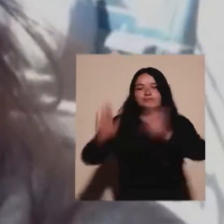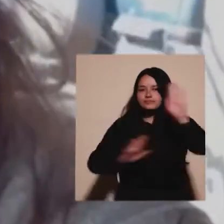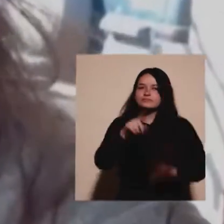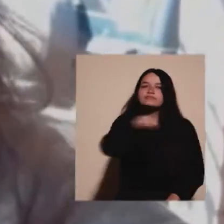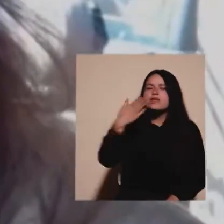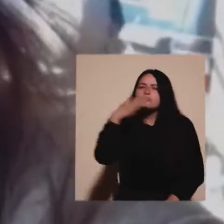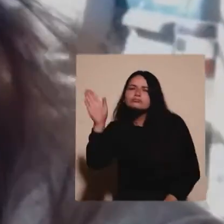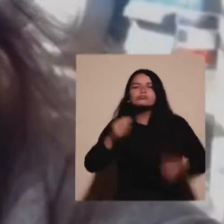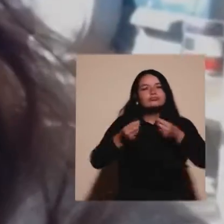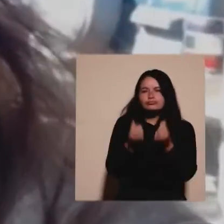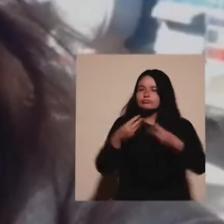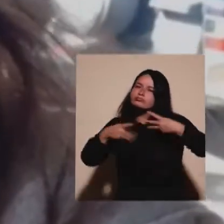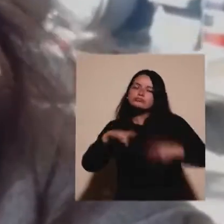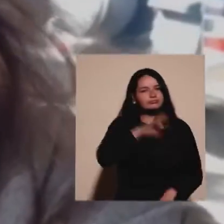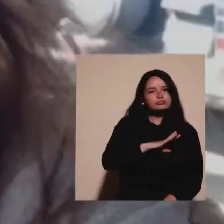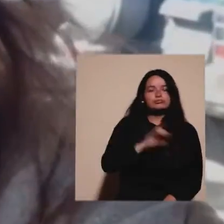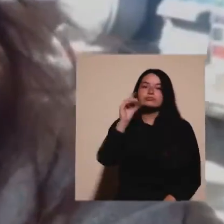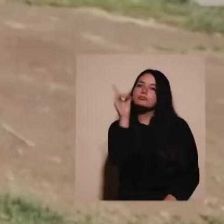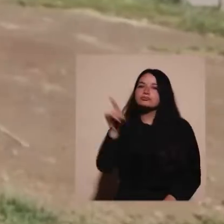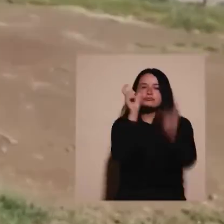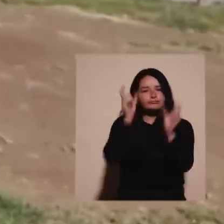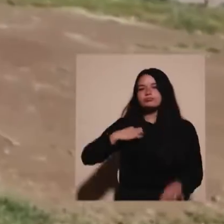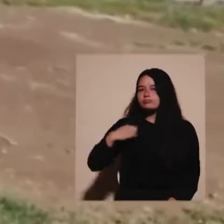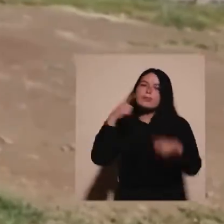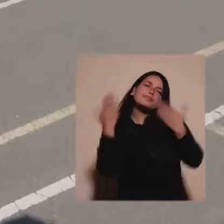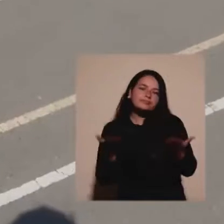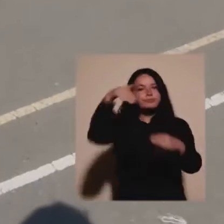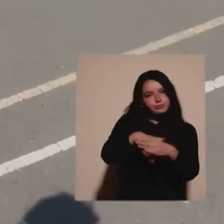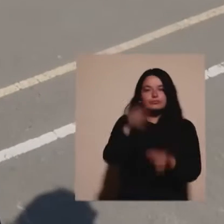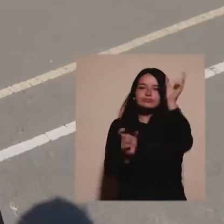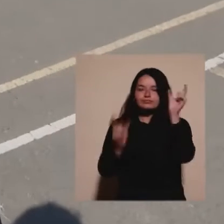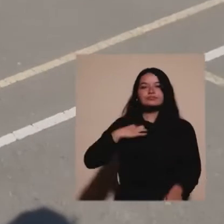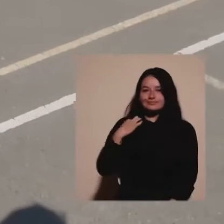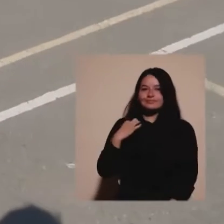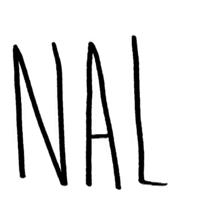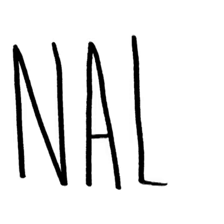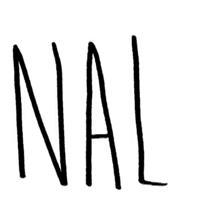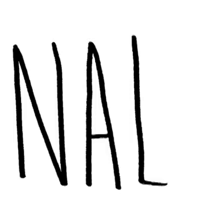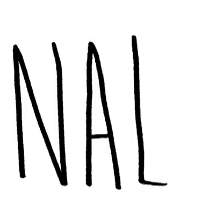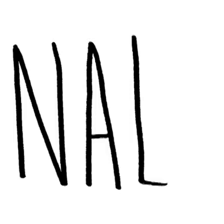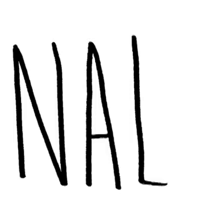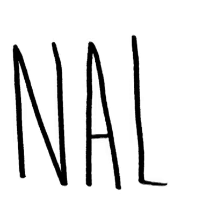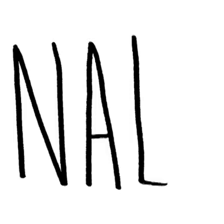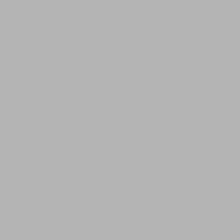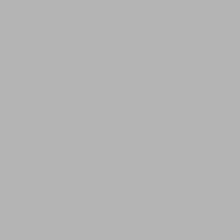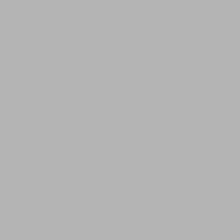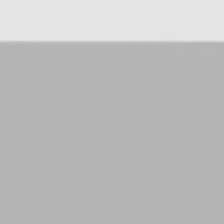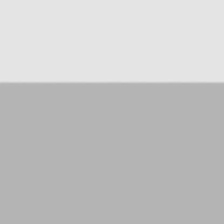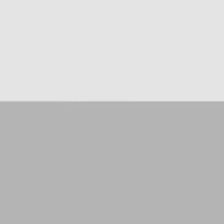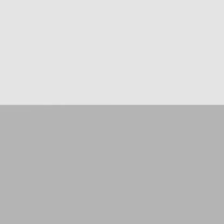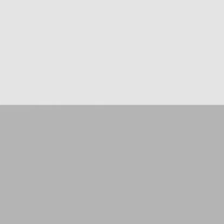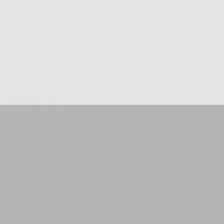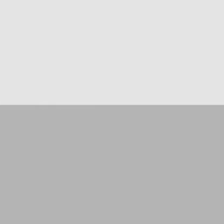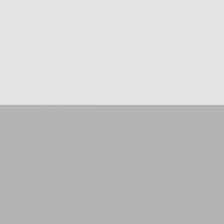¿Quiénes protegerían mejor los recursos naturales de Chile? Los ciudadanos. Por eso vota Convención Constituyente.